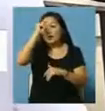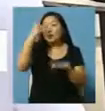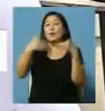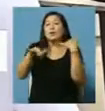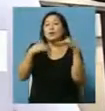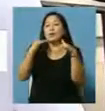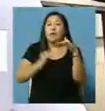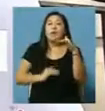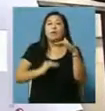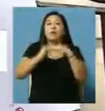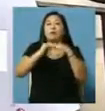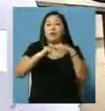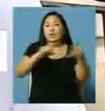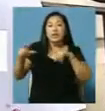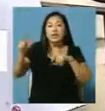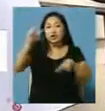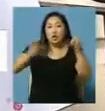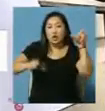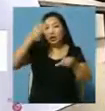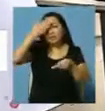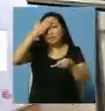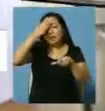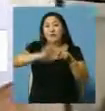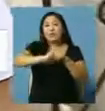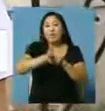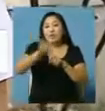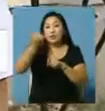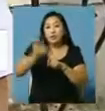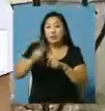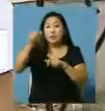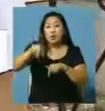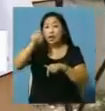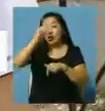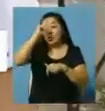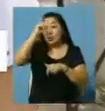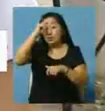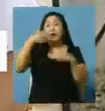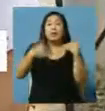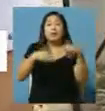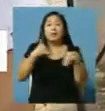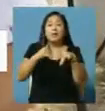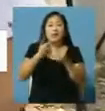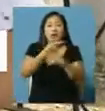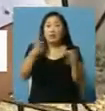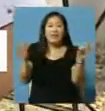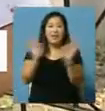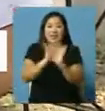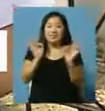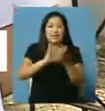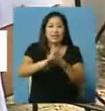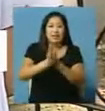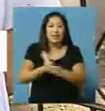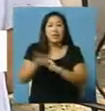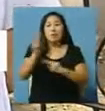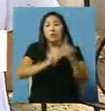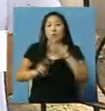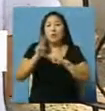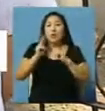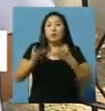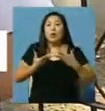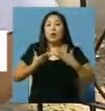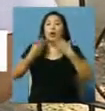intensiva todavía ocupadas con pacientes COVID. El hospital de campaña en estos momentos no tiene ningún paciente. Estamos tratando de dar